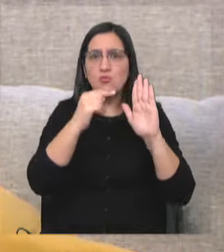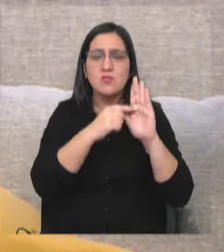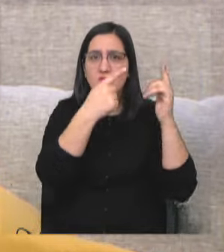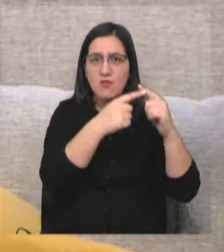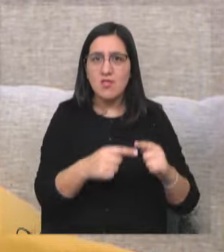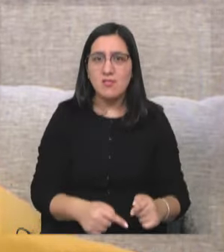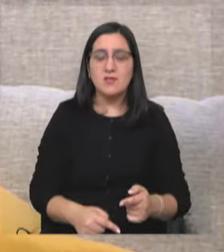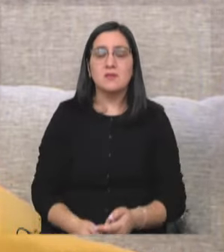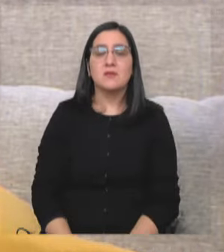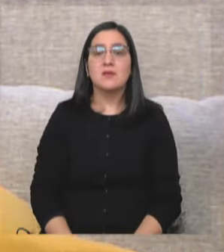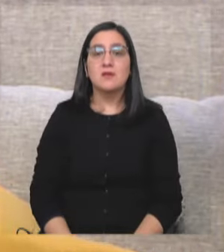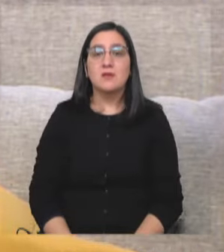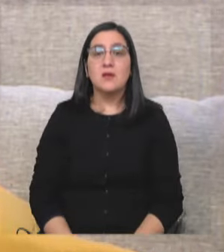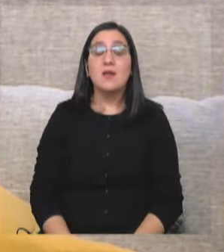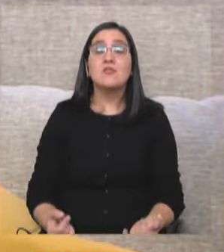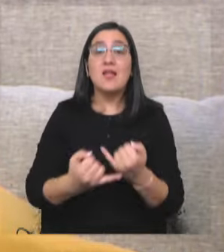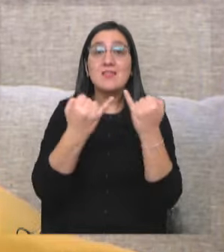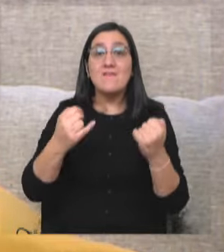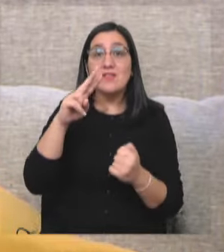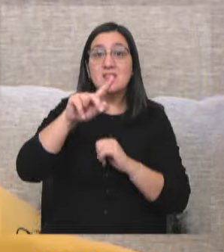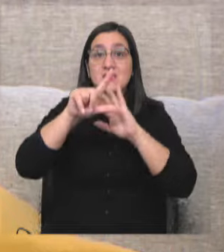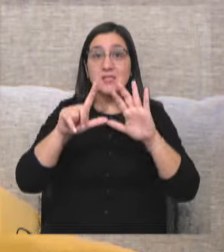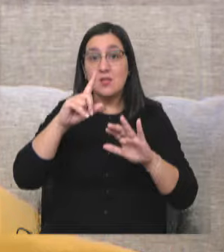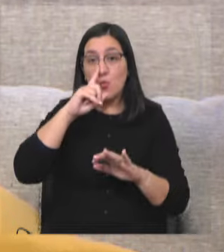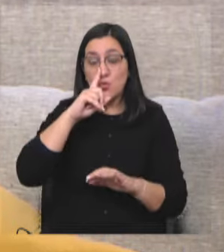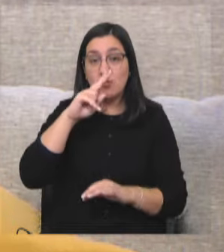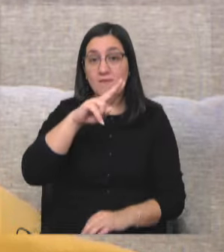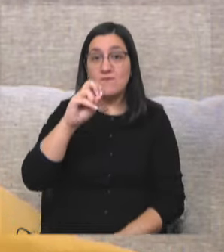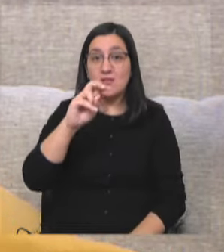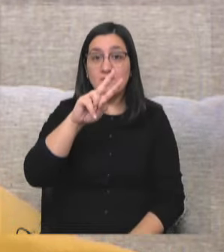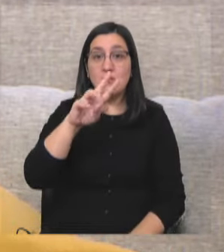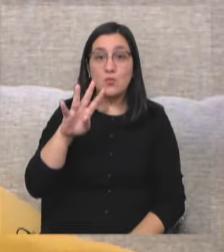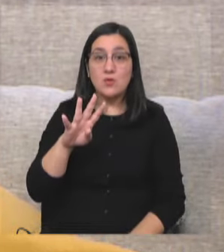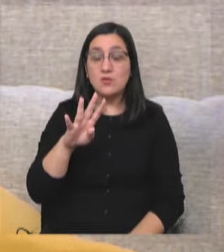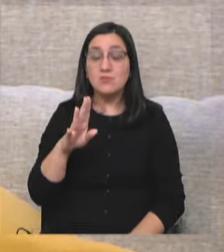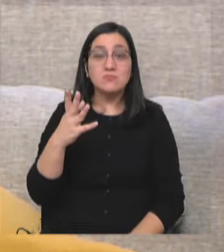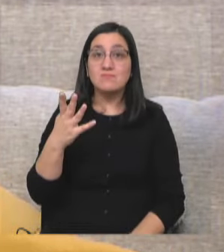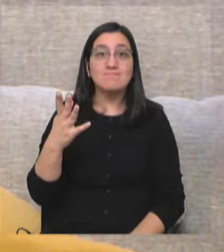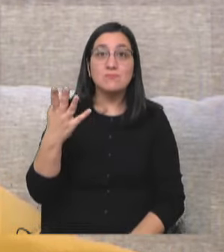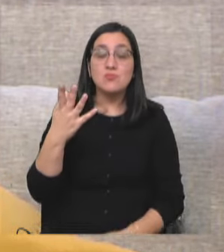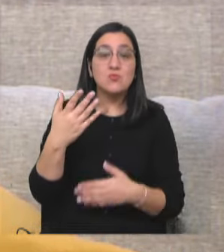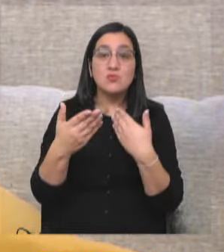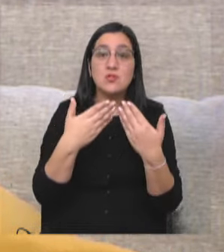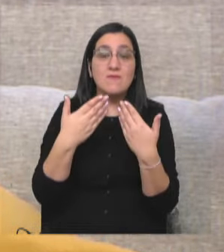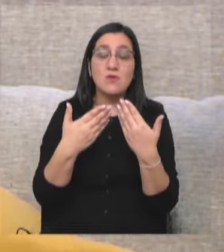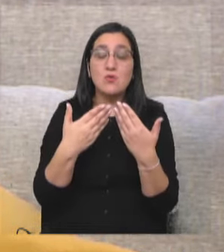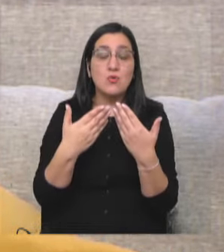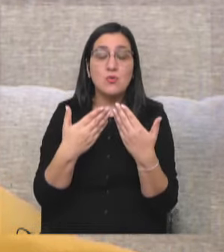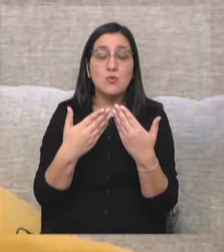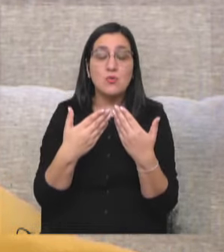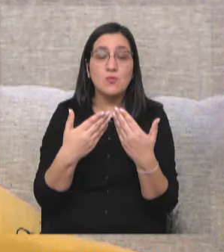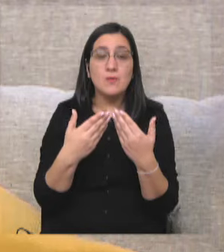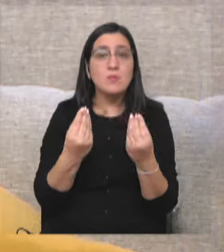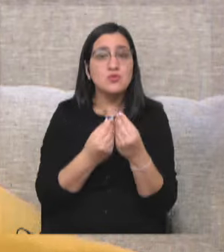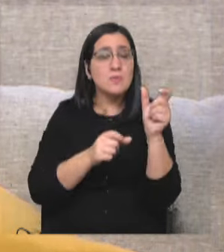eso contribuye a que el día 27 de junio de 2024 haya pasado un poco desapercibido para un montón de gente. De